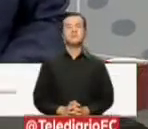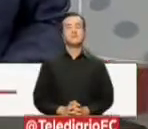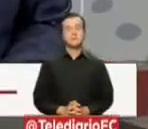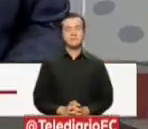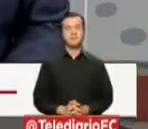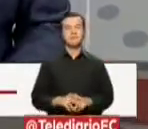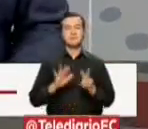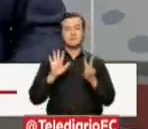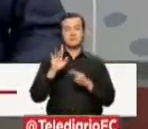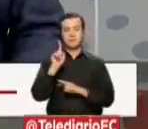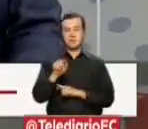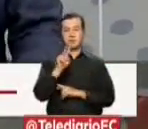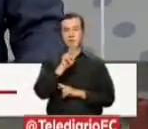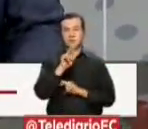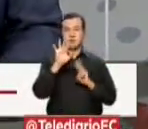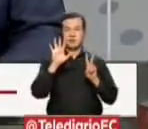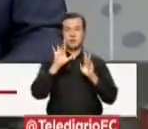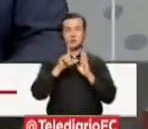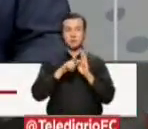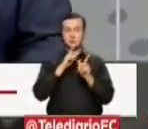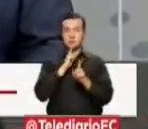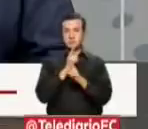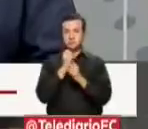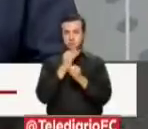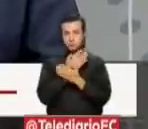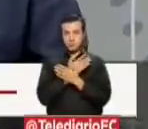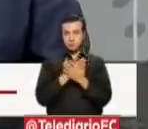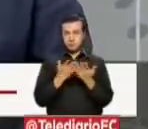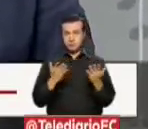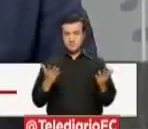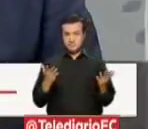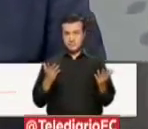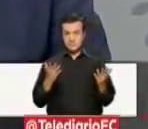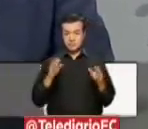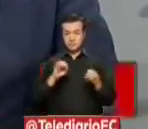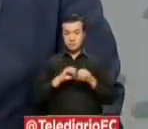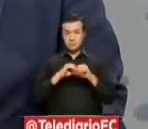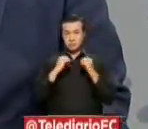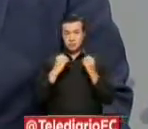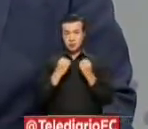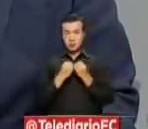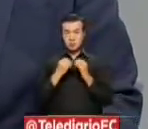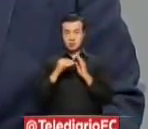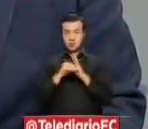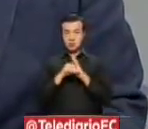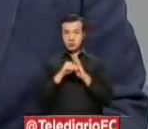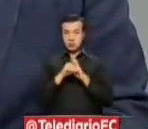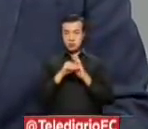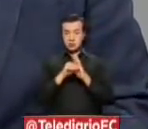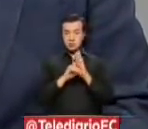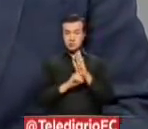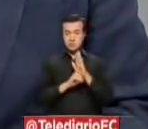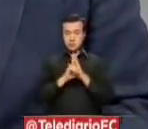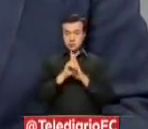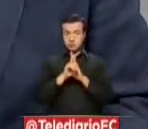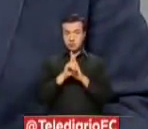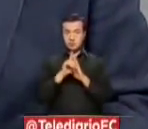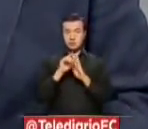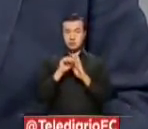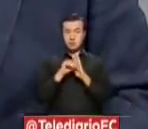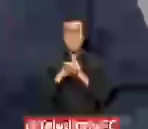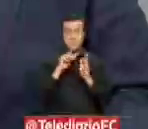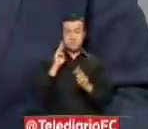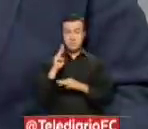Siete de la mañana con 27 minutos. Ahora les contamos que organismos como el Banco Interamericano de Desarrollo y el Banco